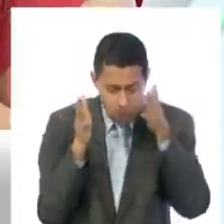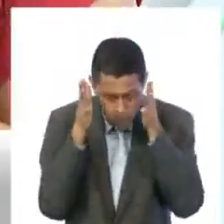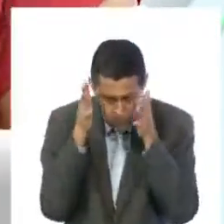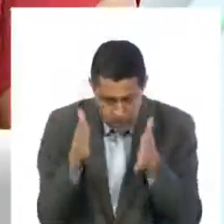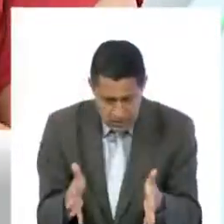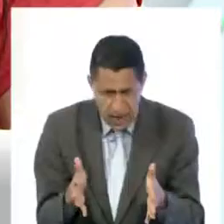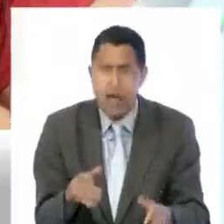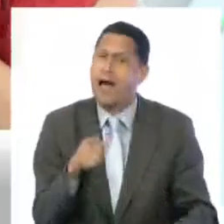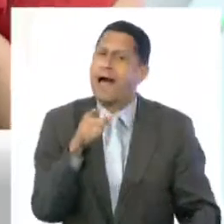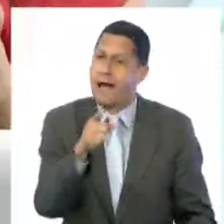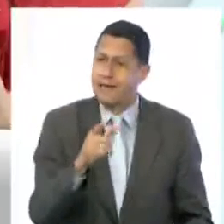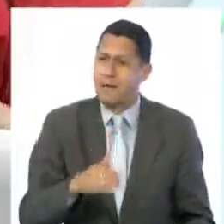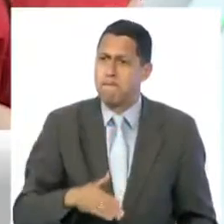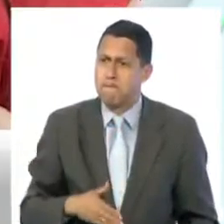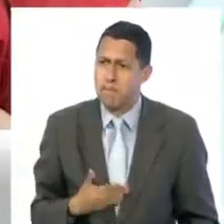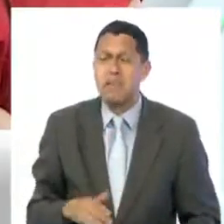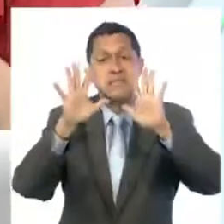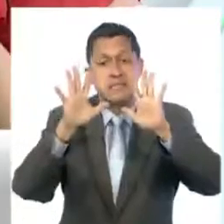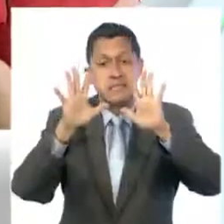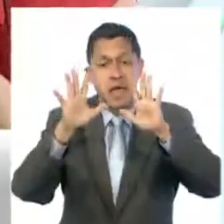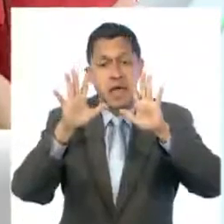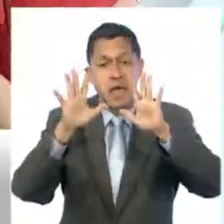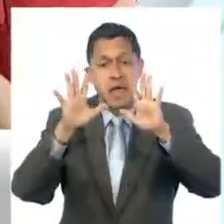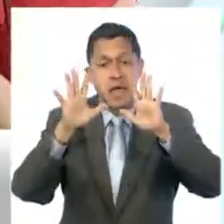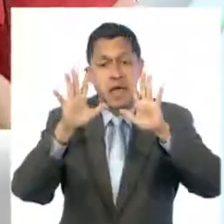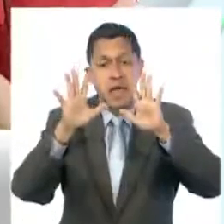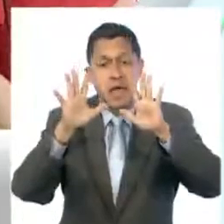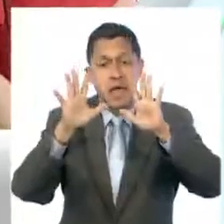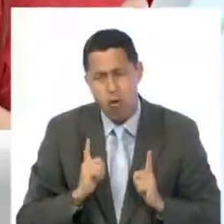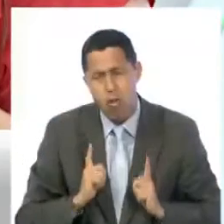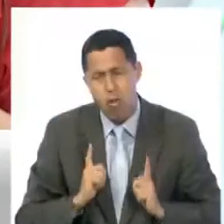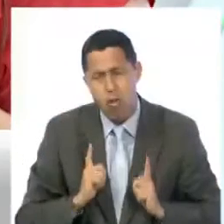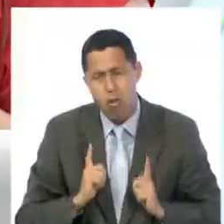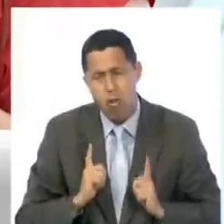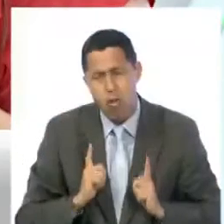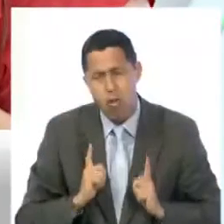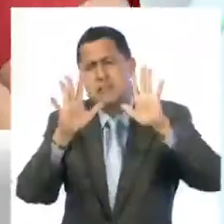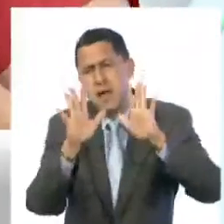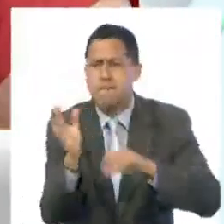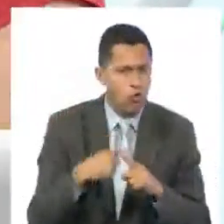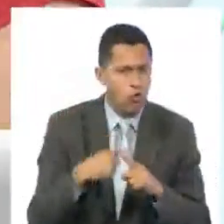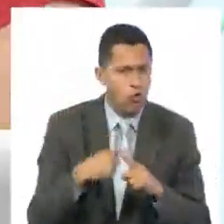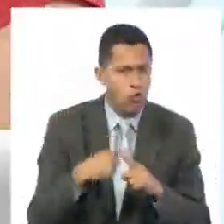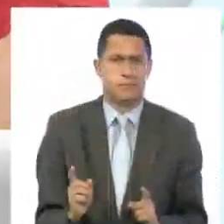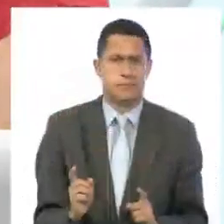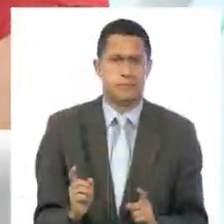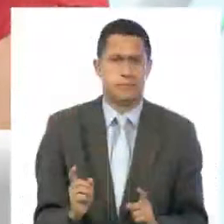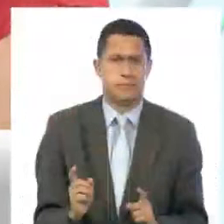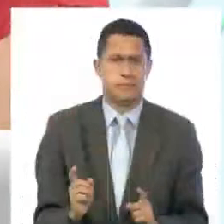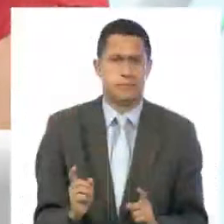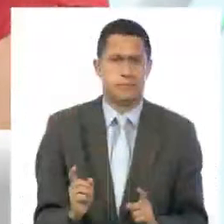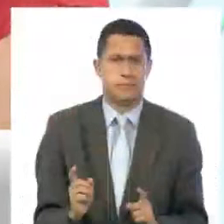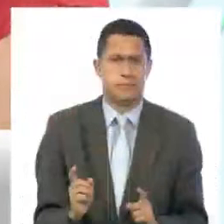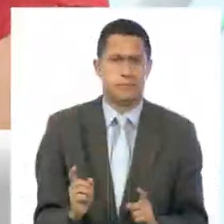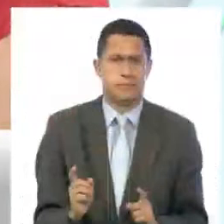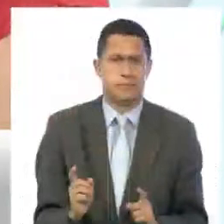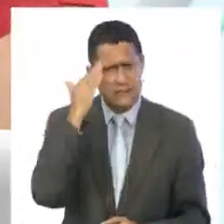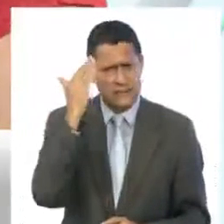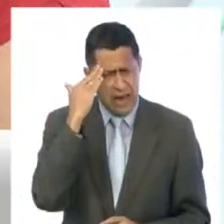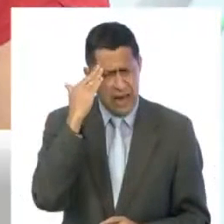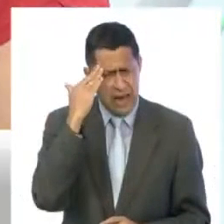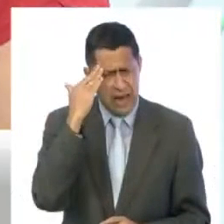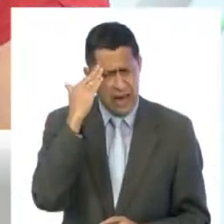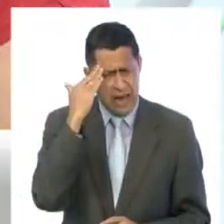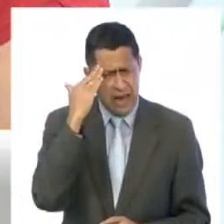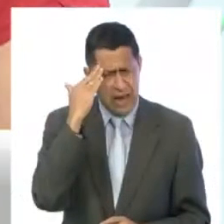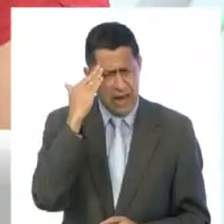otra vez incentivar, los juegos de mesa en familia. Pero si el niño es muy pequeño y tiene hiperactividad, ¿de verdad se logra,